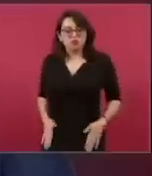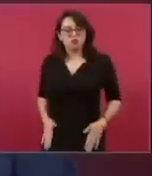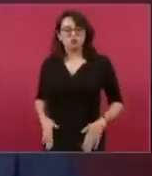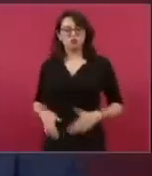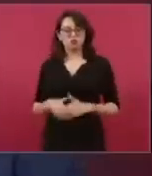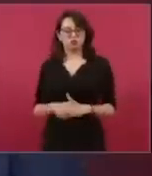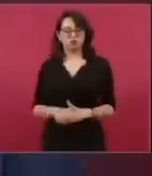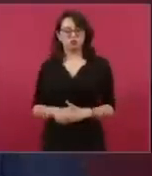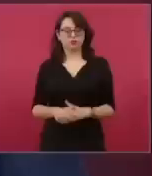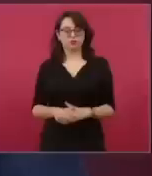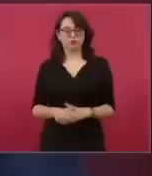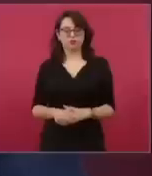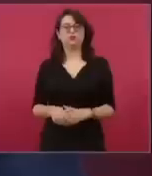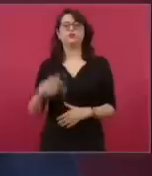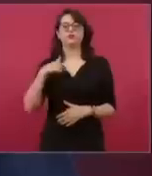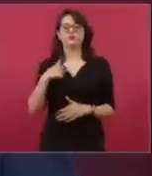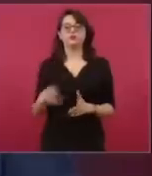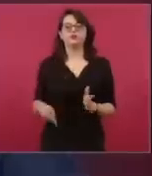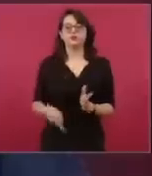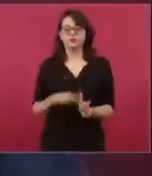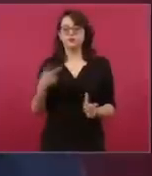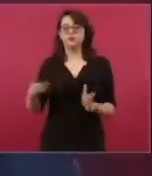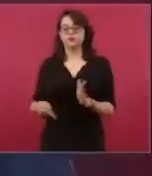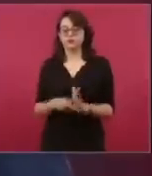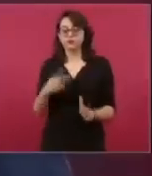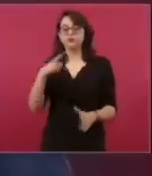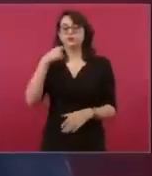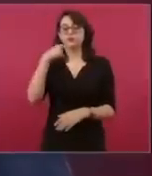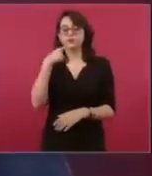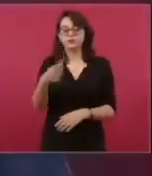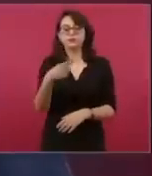Y no lo difunden ustedes.